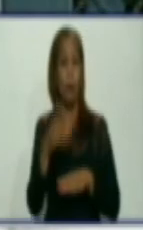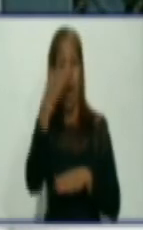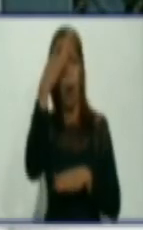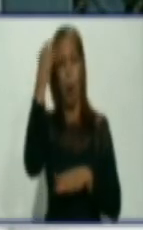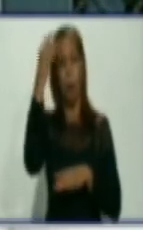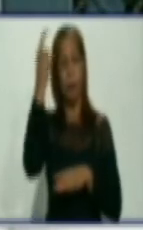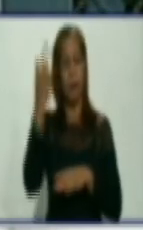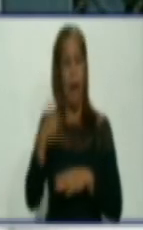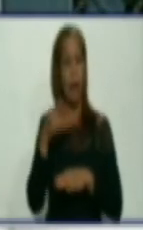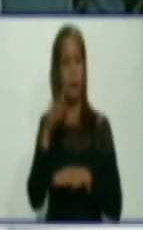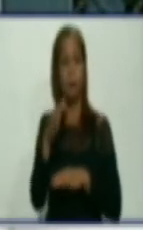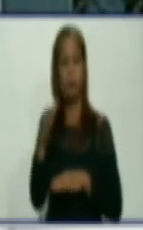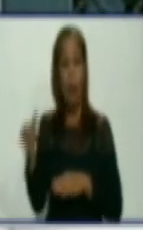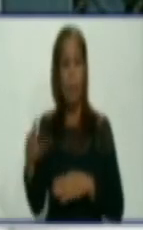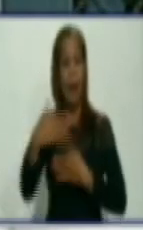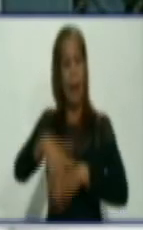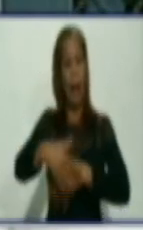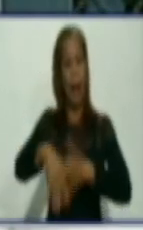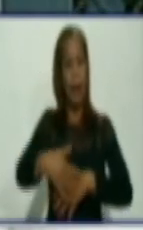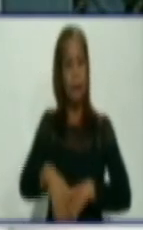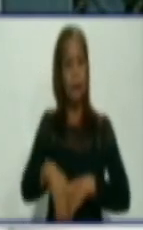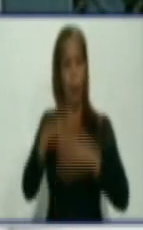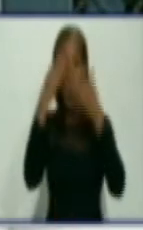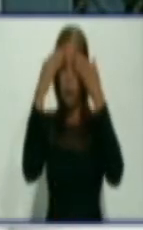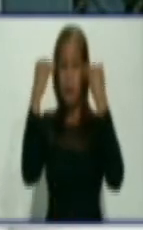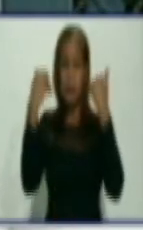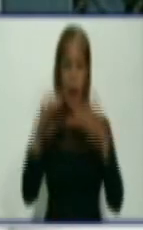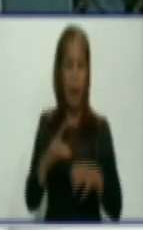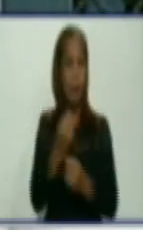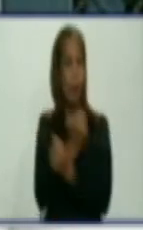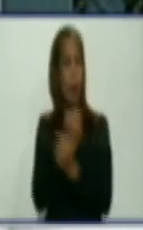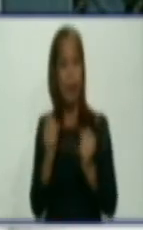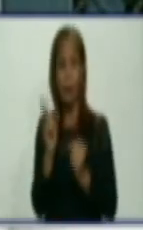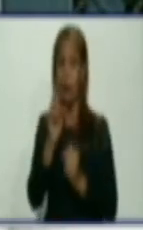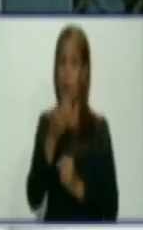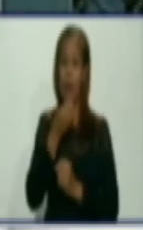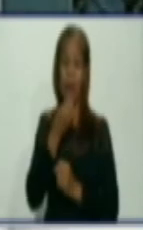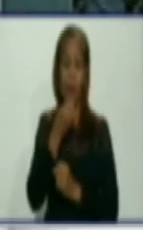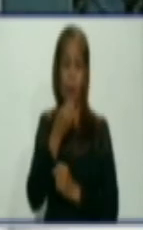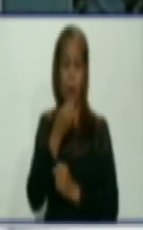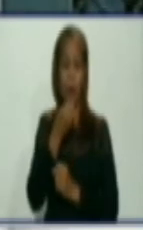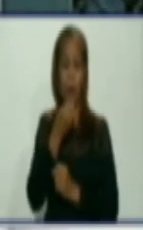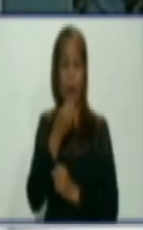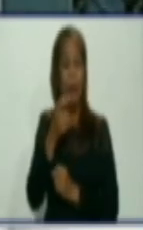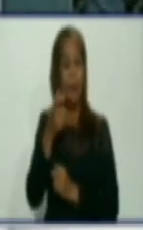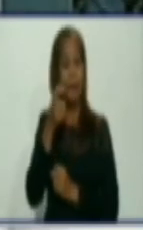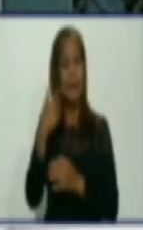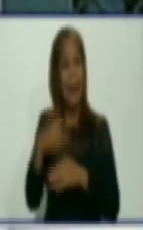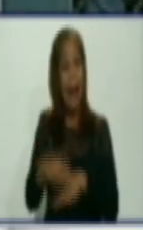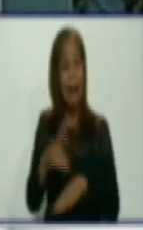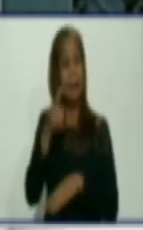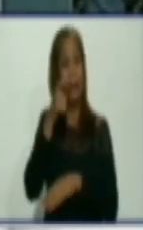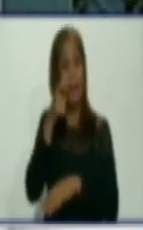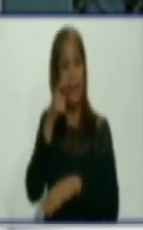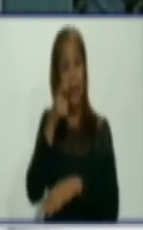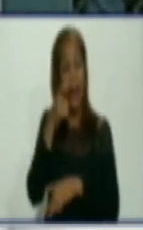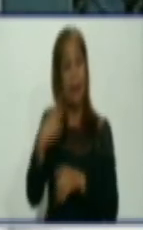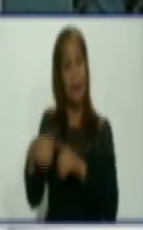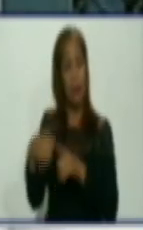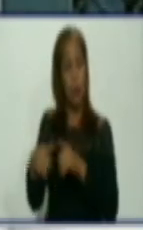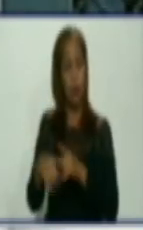cotidiana. Esa tendencia puede llevarnos a bajar la guardia. Sobre ese particular vamos a profundizar en los próximos